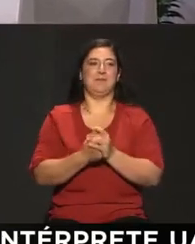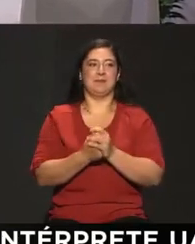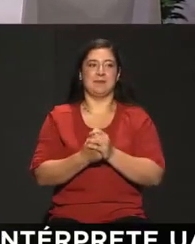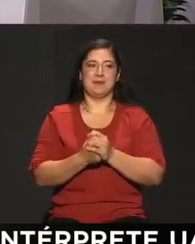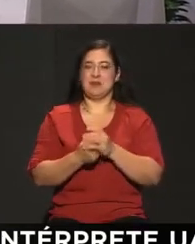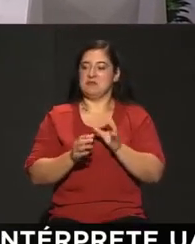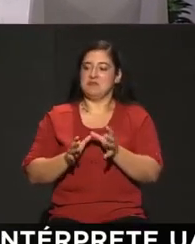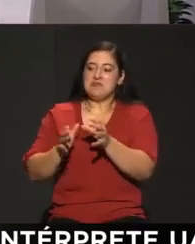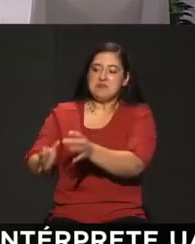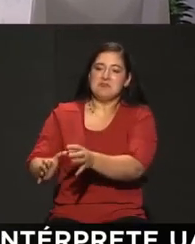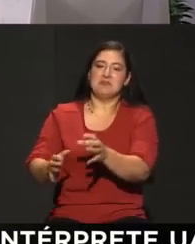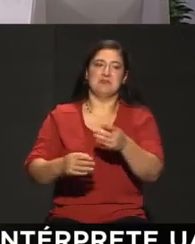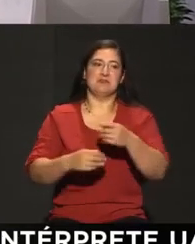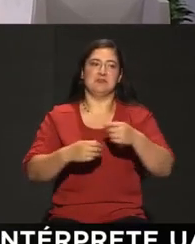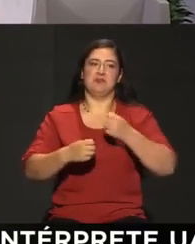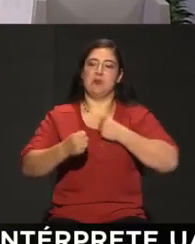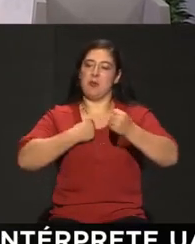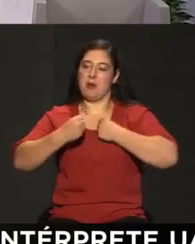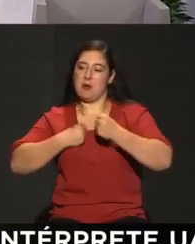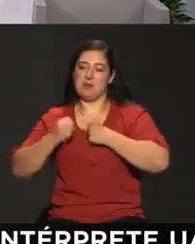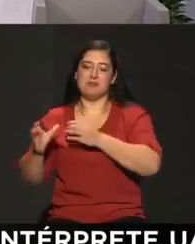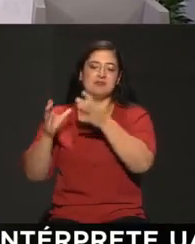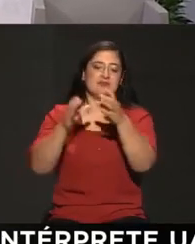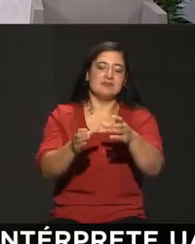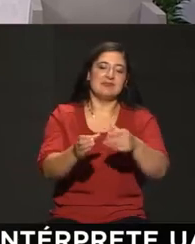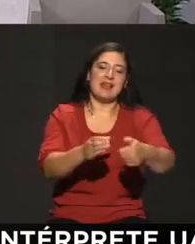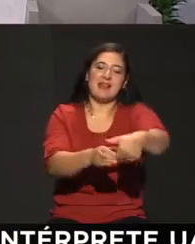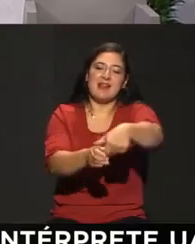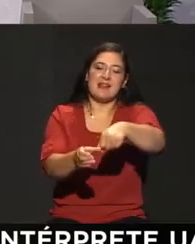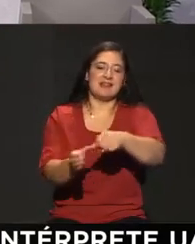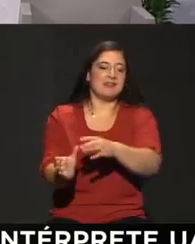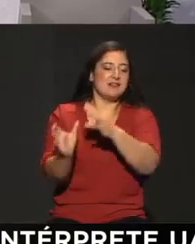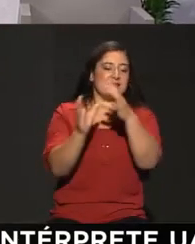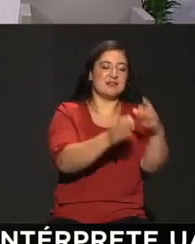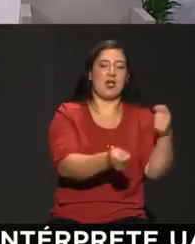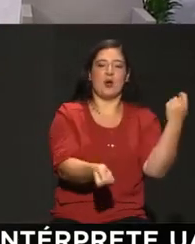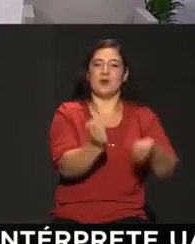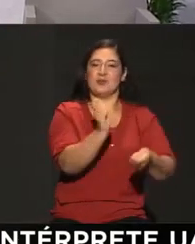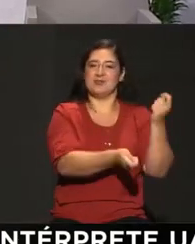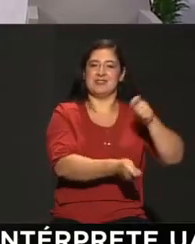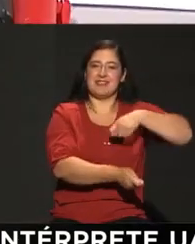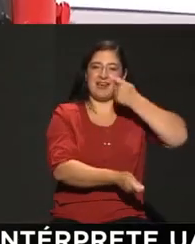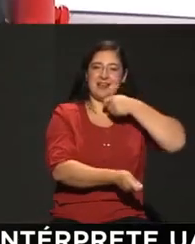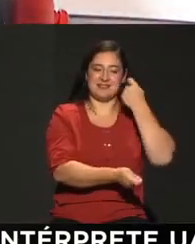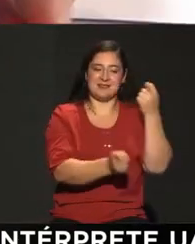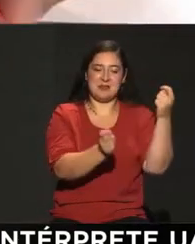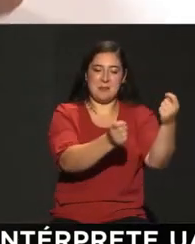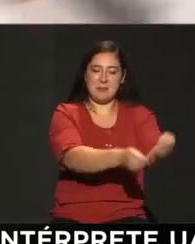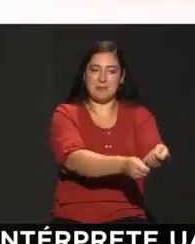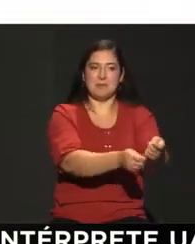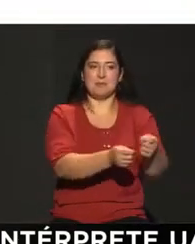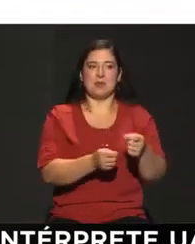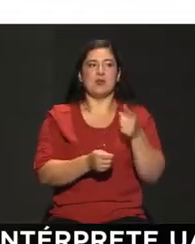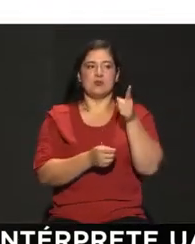mis orangutanes, dejo por aquí mis latas, dejo por aquí mis cucharas y tú vas a armar